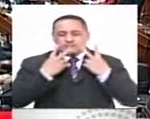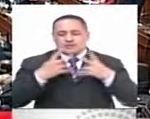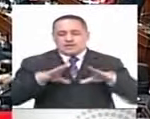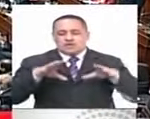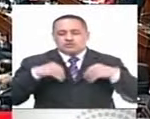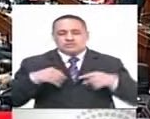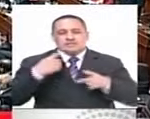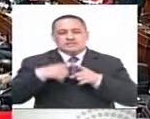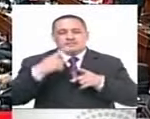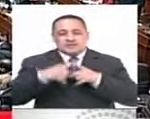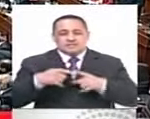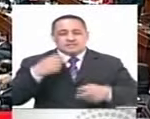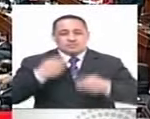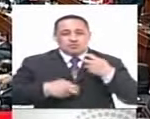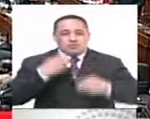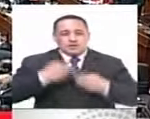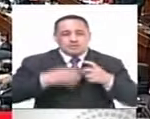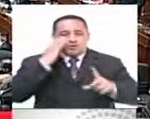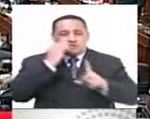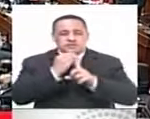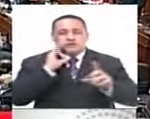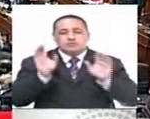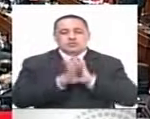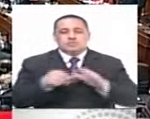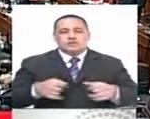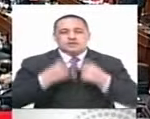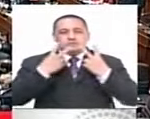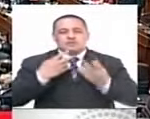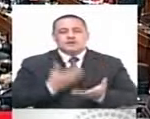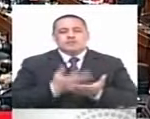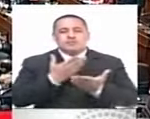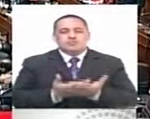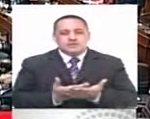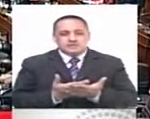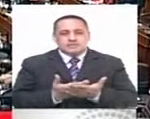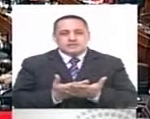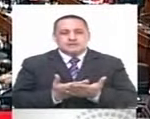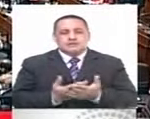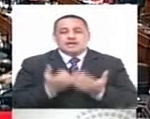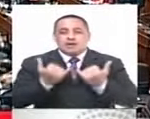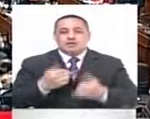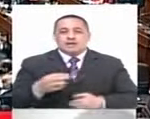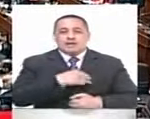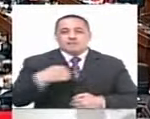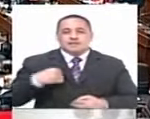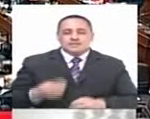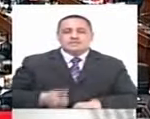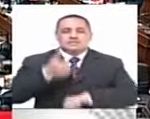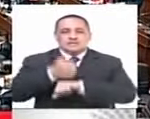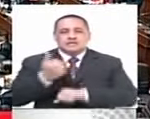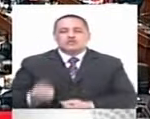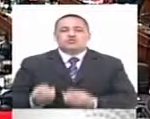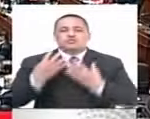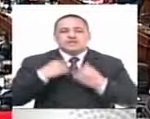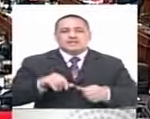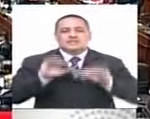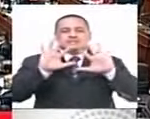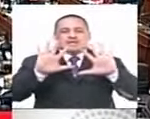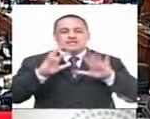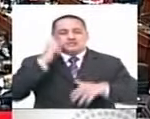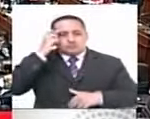nuevos retos y dentro de ello hemos escuchado la propuesta de la Premier donde nos trae 10